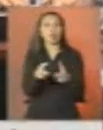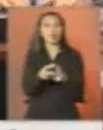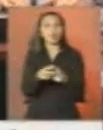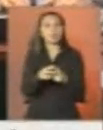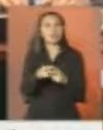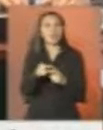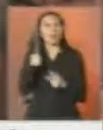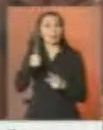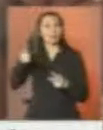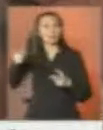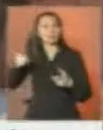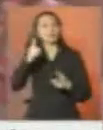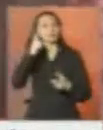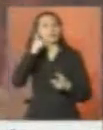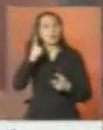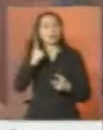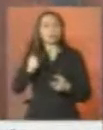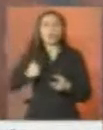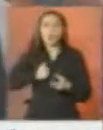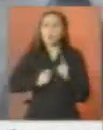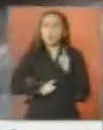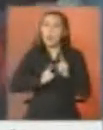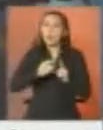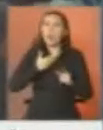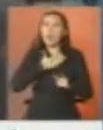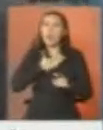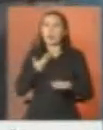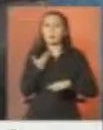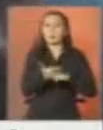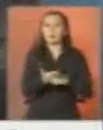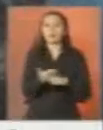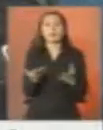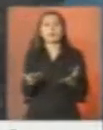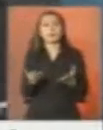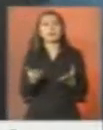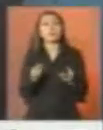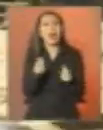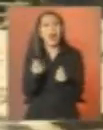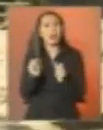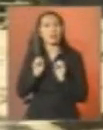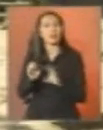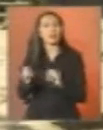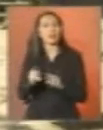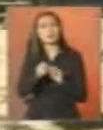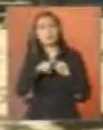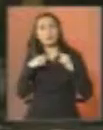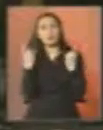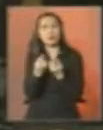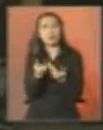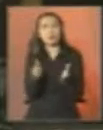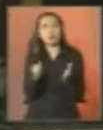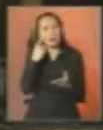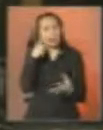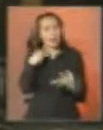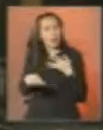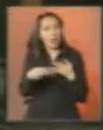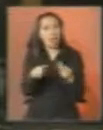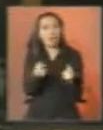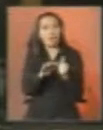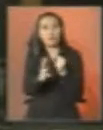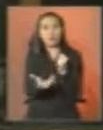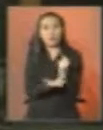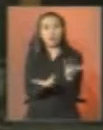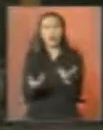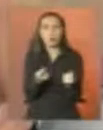que accedan al beneficio cumplan con ciertas exigencias, entre ellas calidad, pluralismo y transparencia en el manejo de los